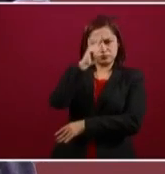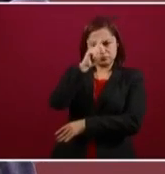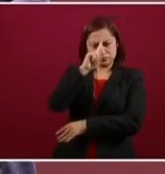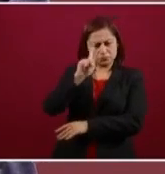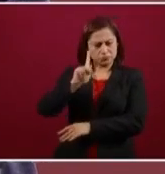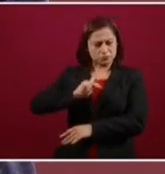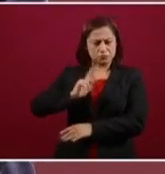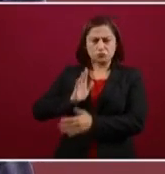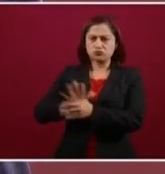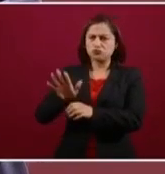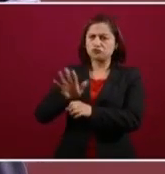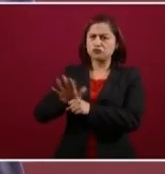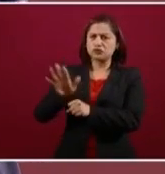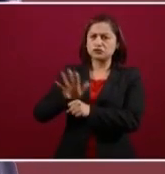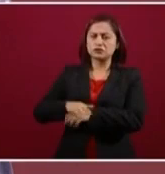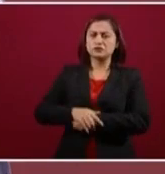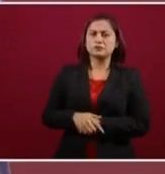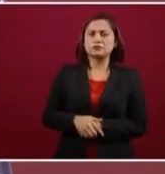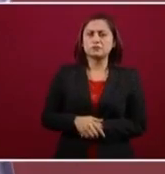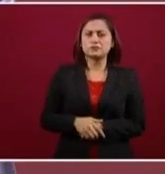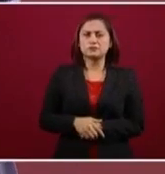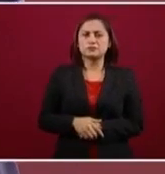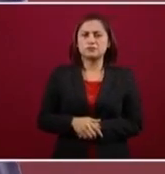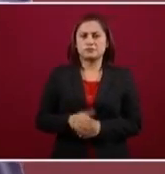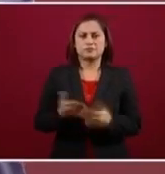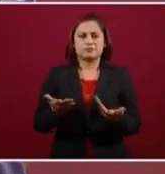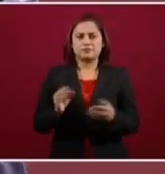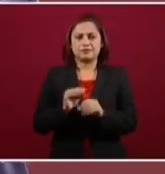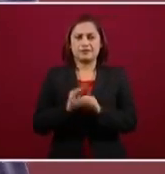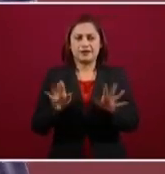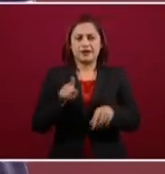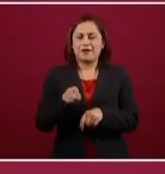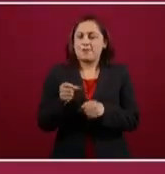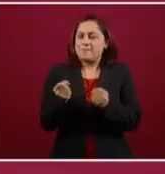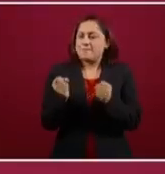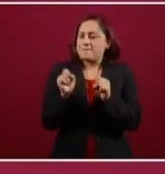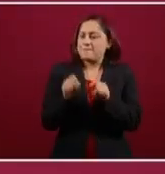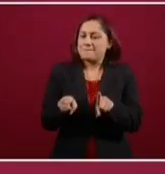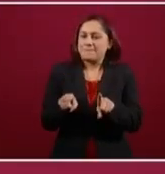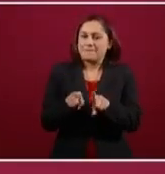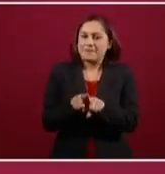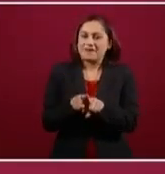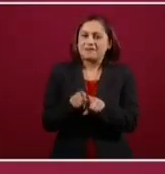también porque se manipuló la información,